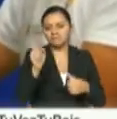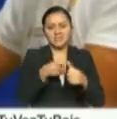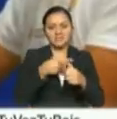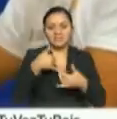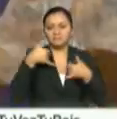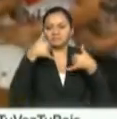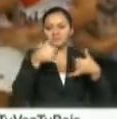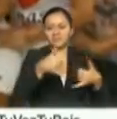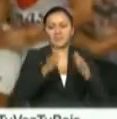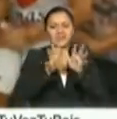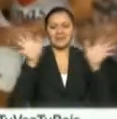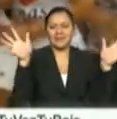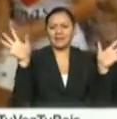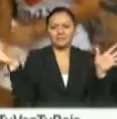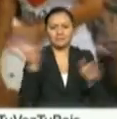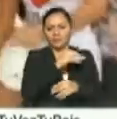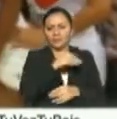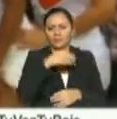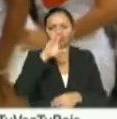nivel general.